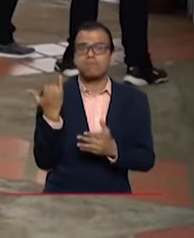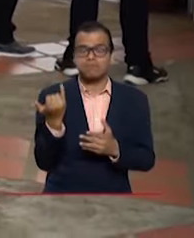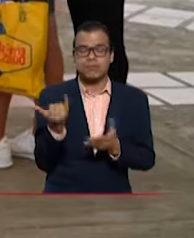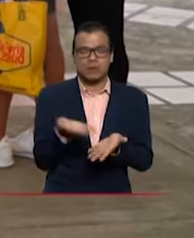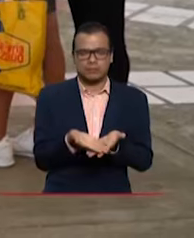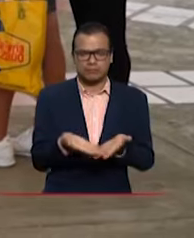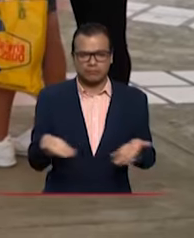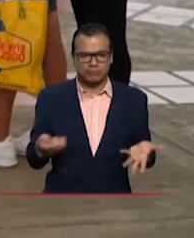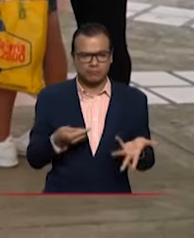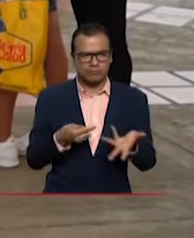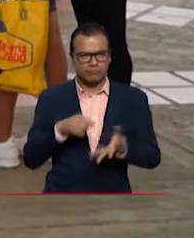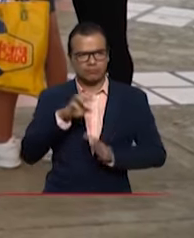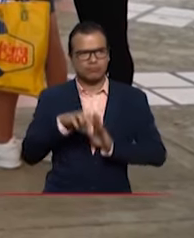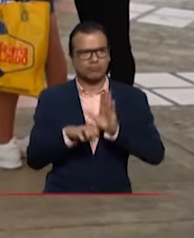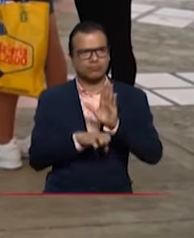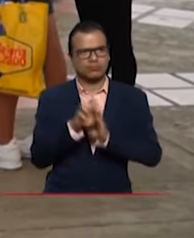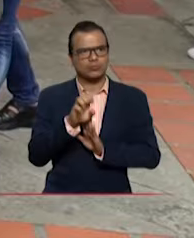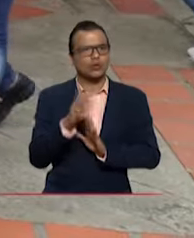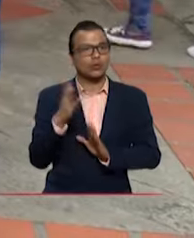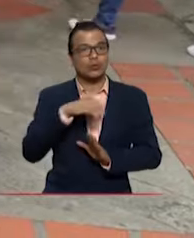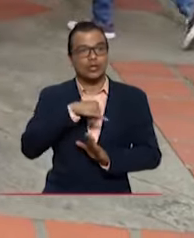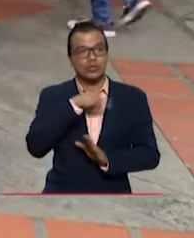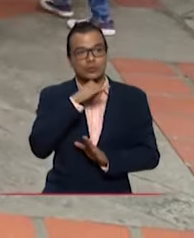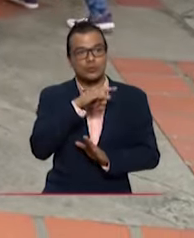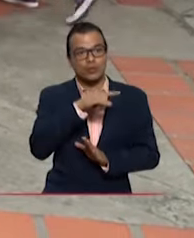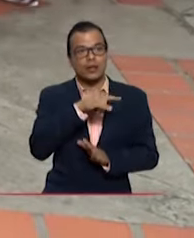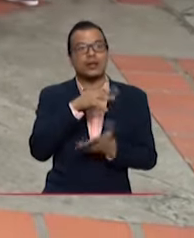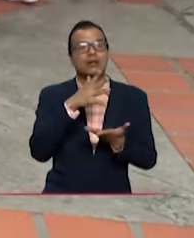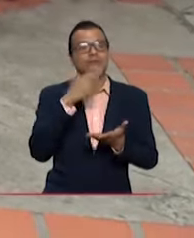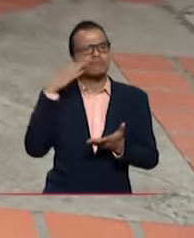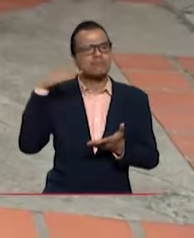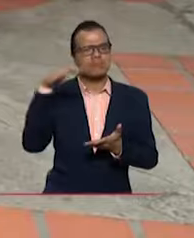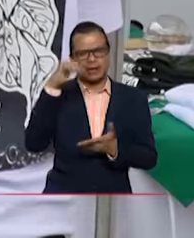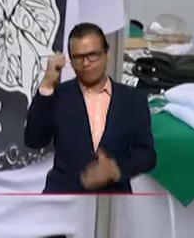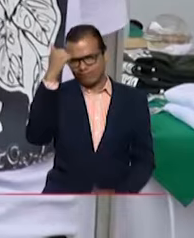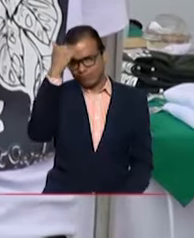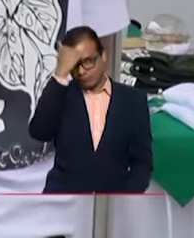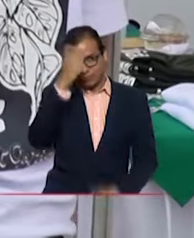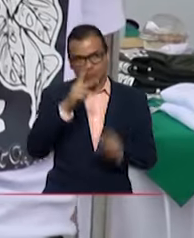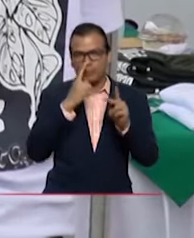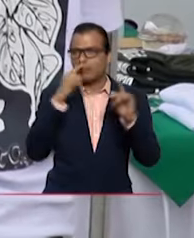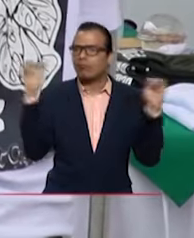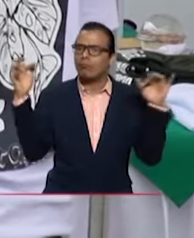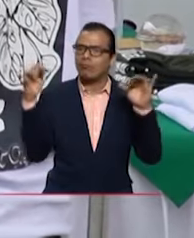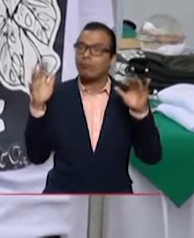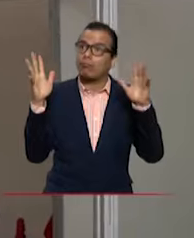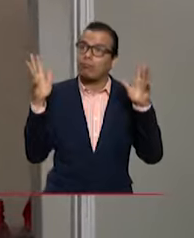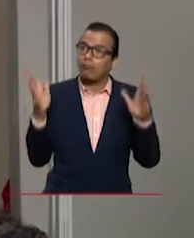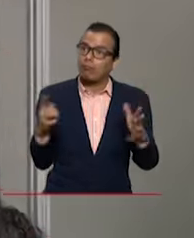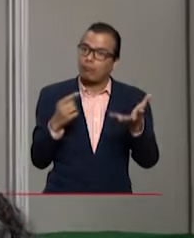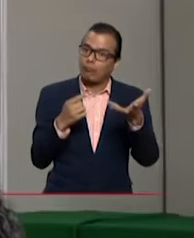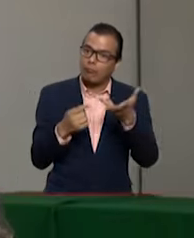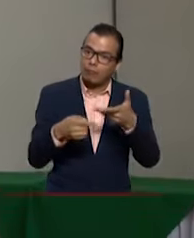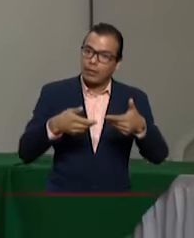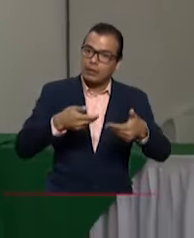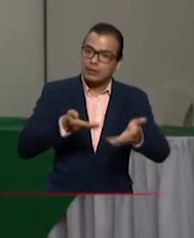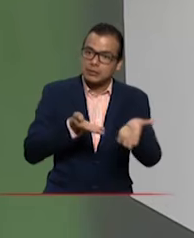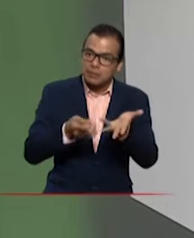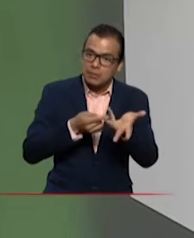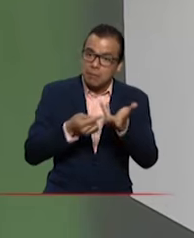importante muestra comercial en el parque principal del municipio, donde los visitantes pudieron encontrar una amplia oferta de productos y